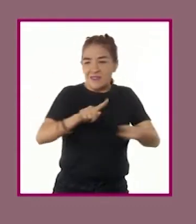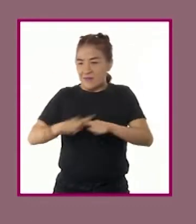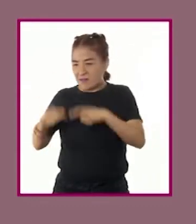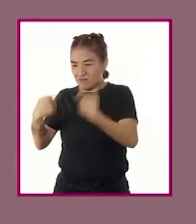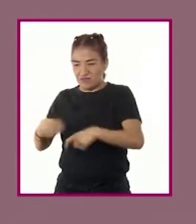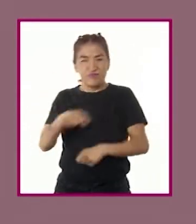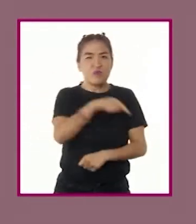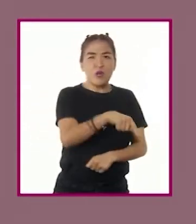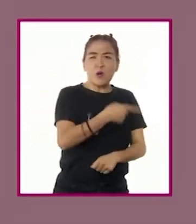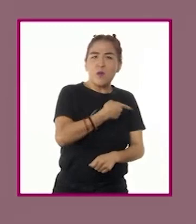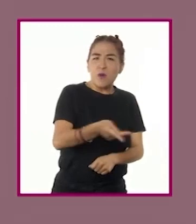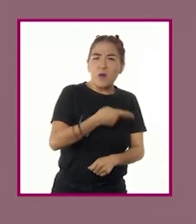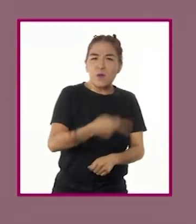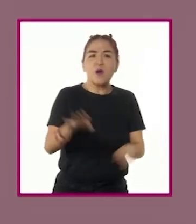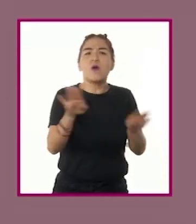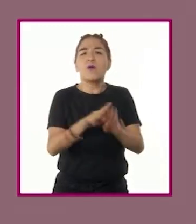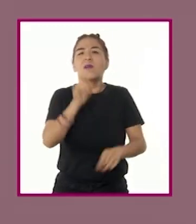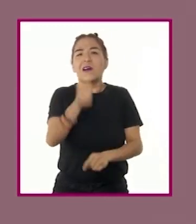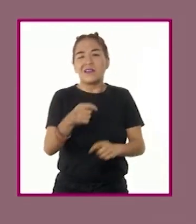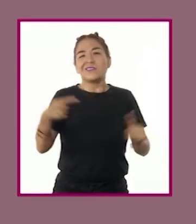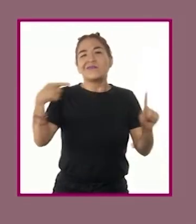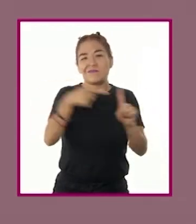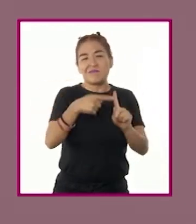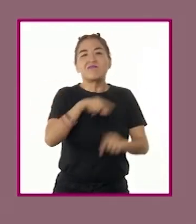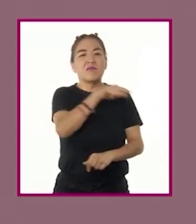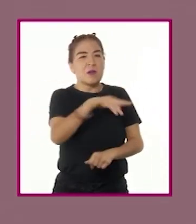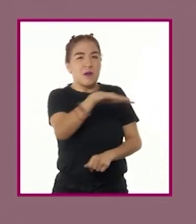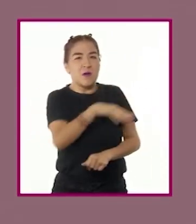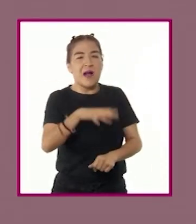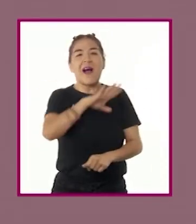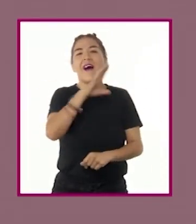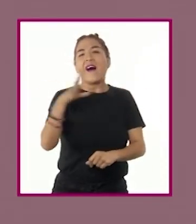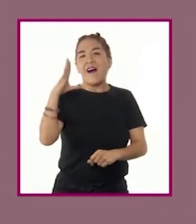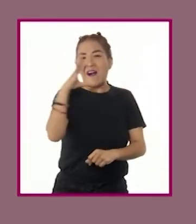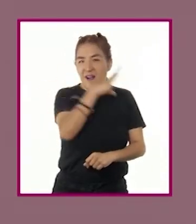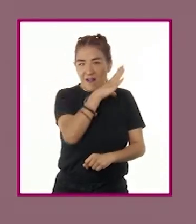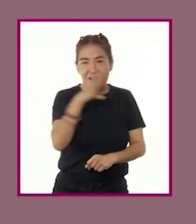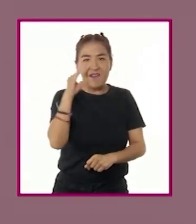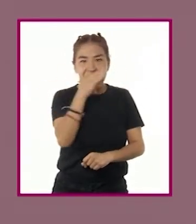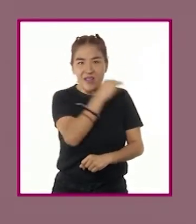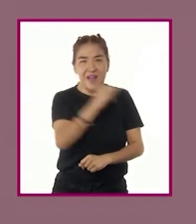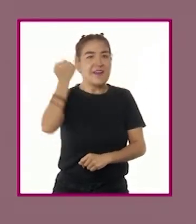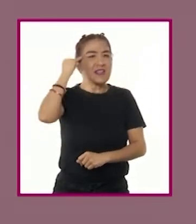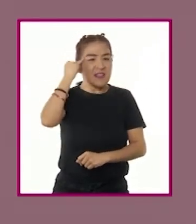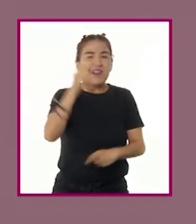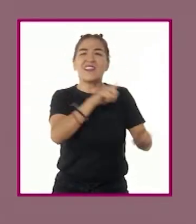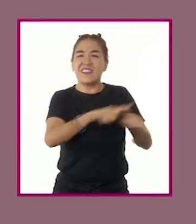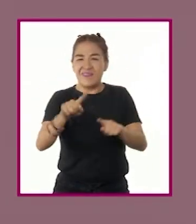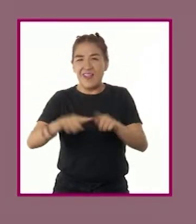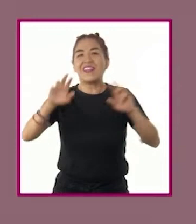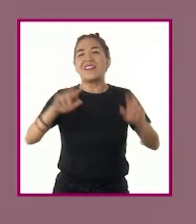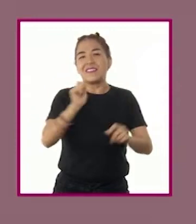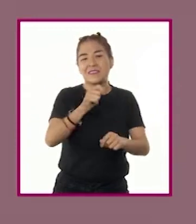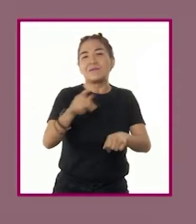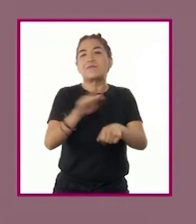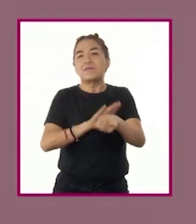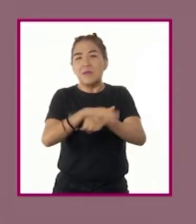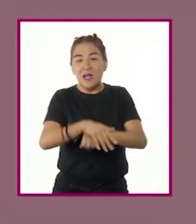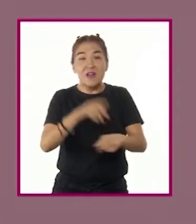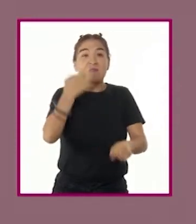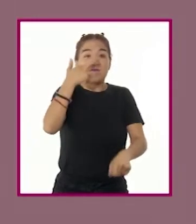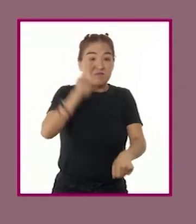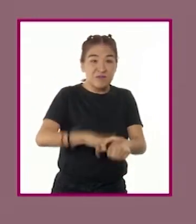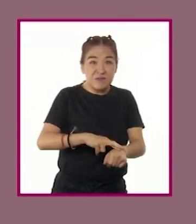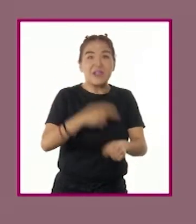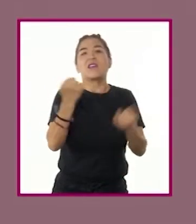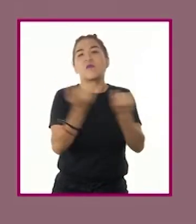la discriminación vinculando a los africanos, a los indígenas y a las castas con la suciedad, la delincuencia y la